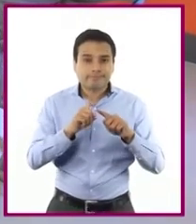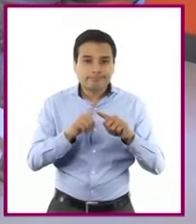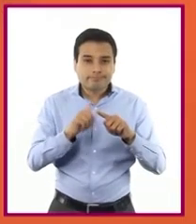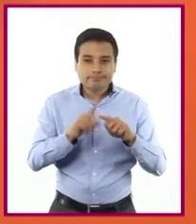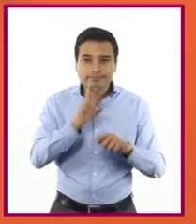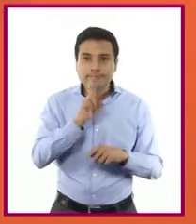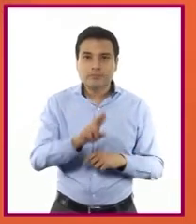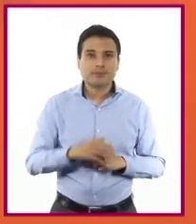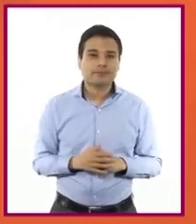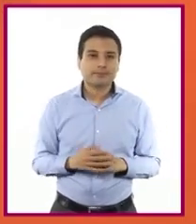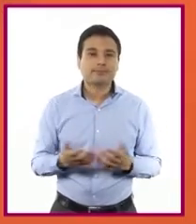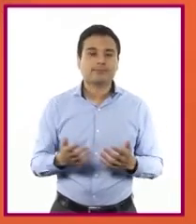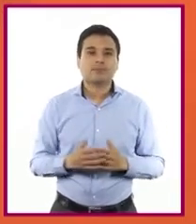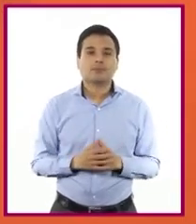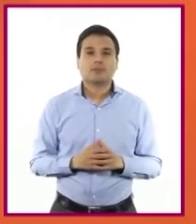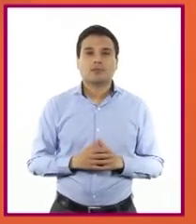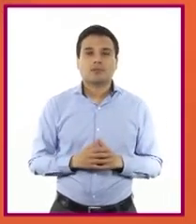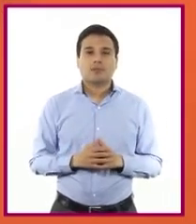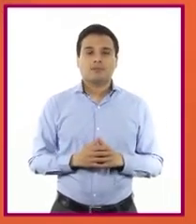de las células?